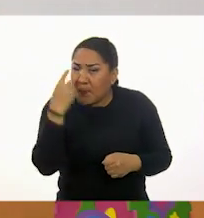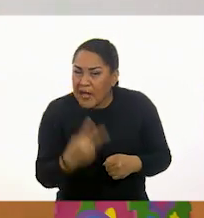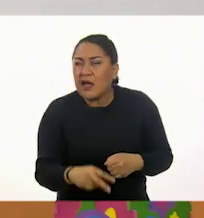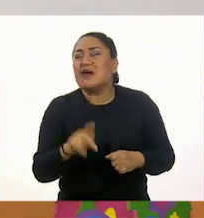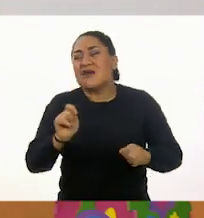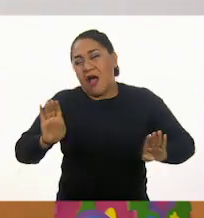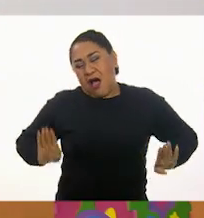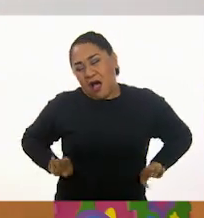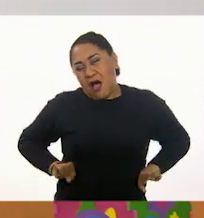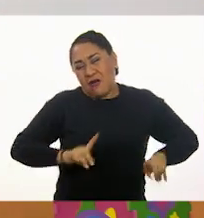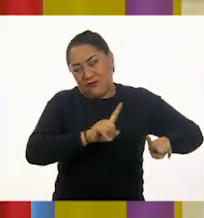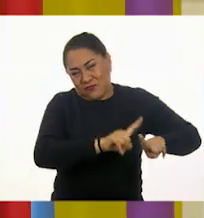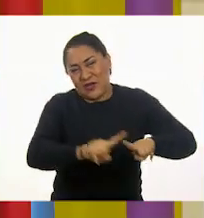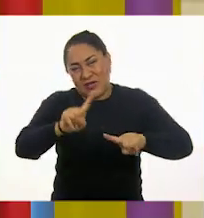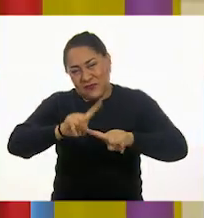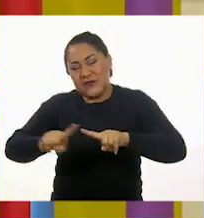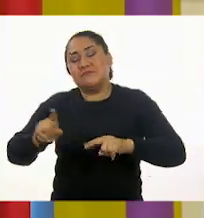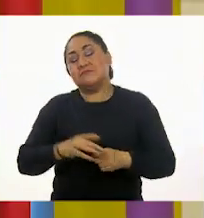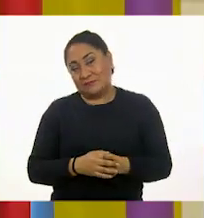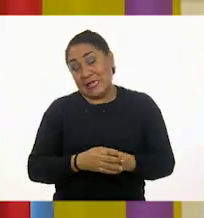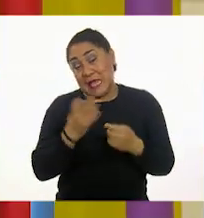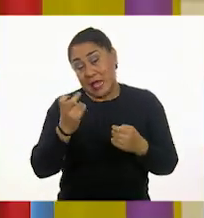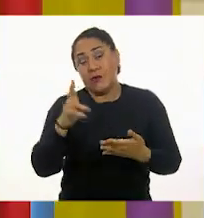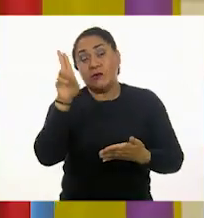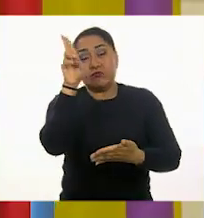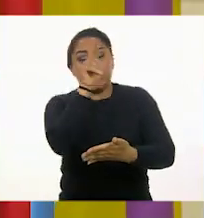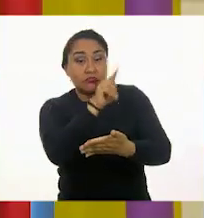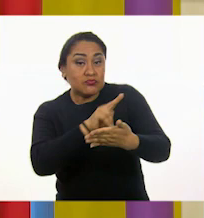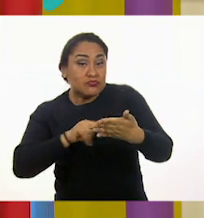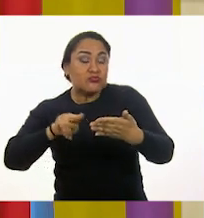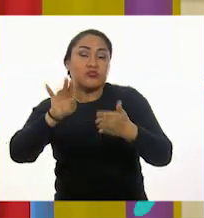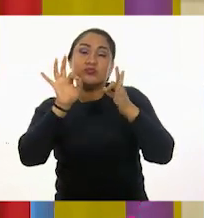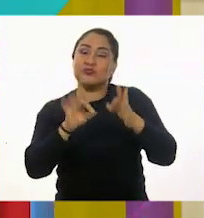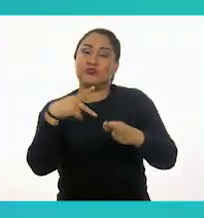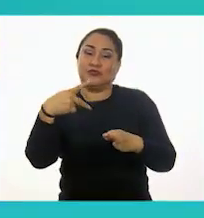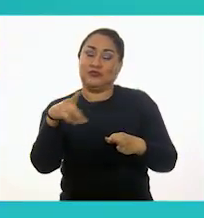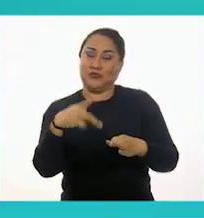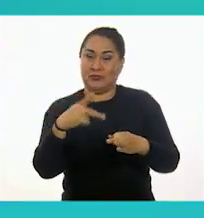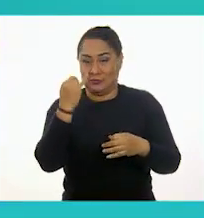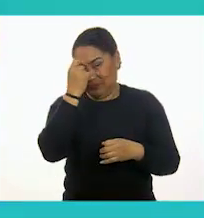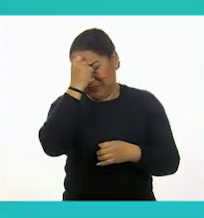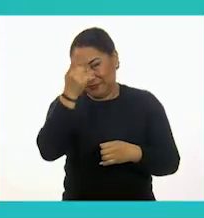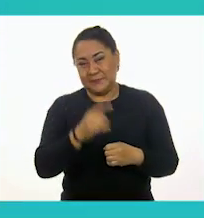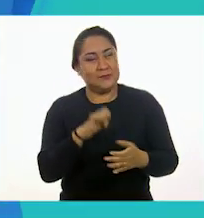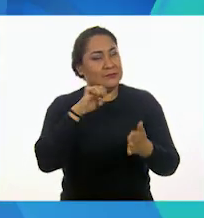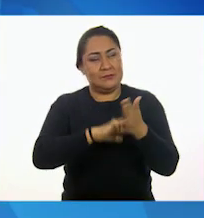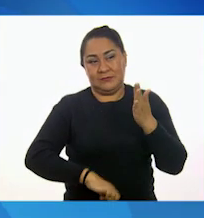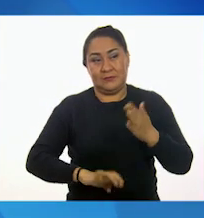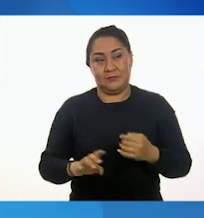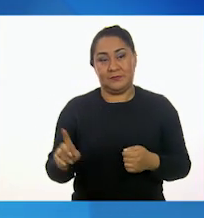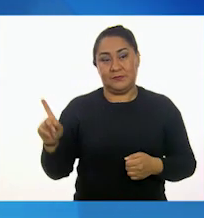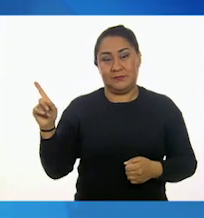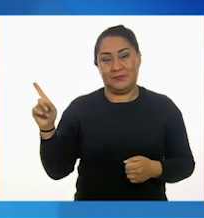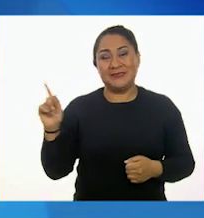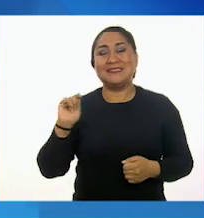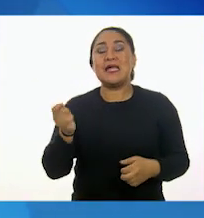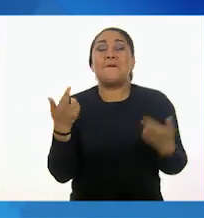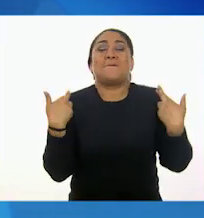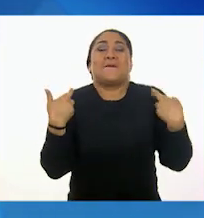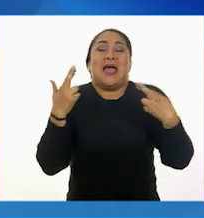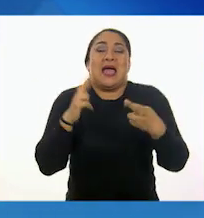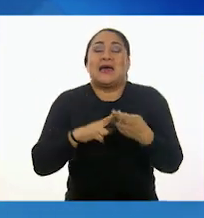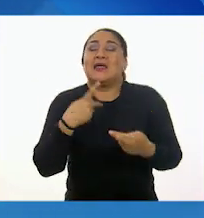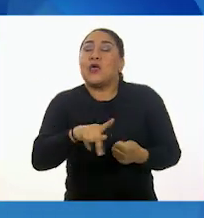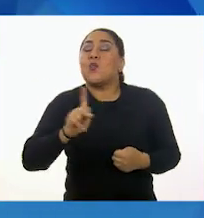esos aspectos. Obviamente se ven reflejados en sus pinturas. Por ejemplo, aquí tenemos a esta maestra